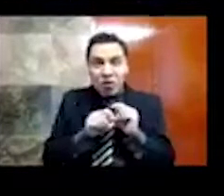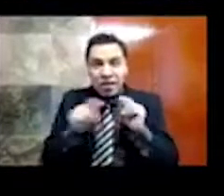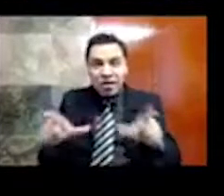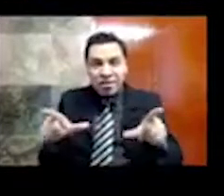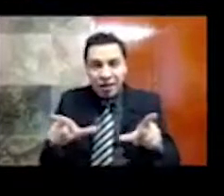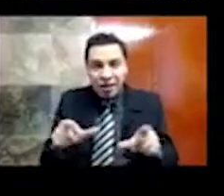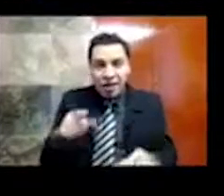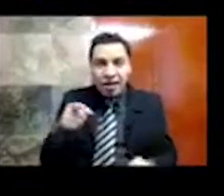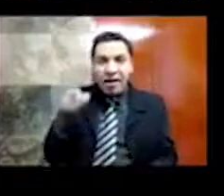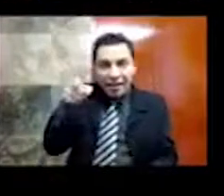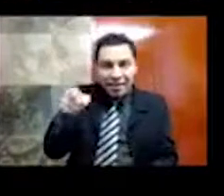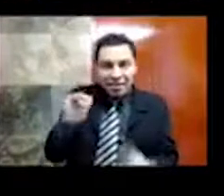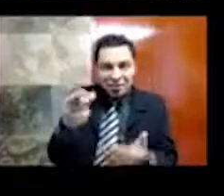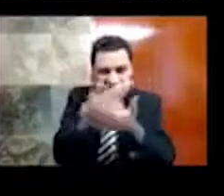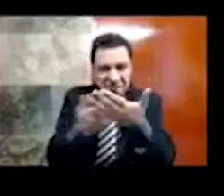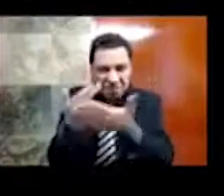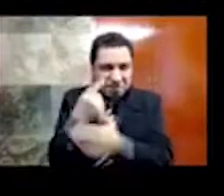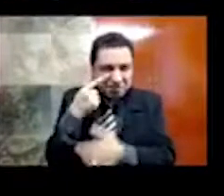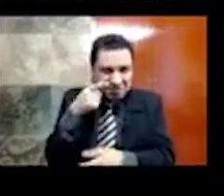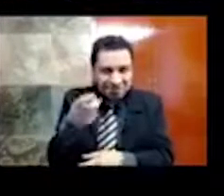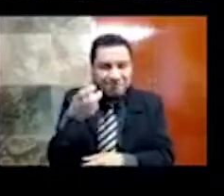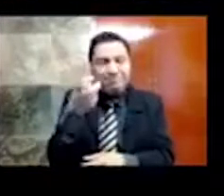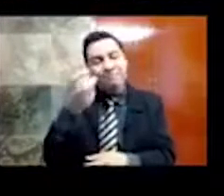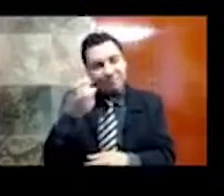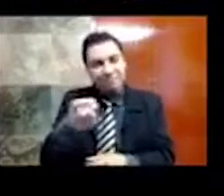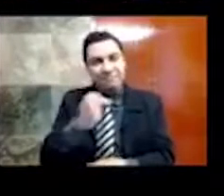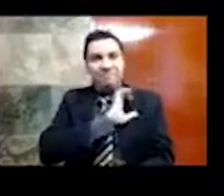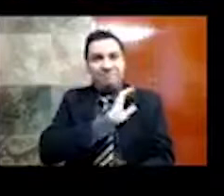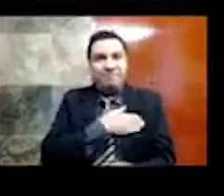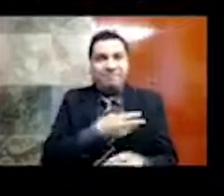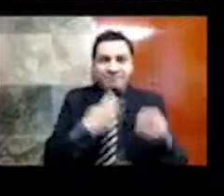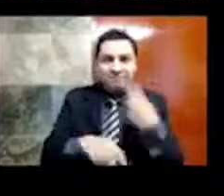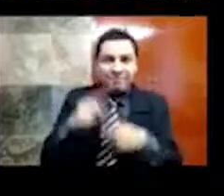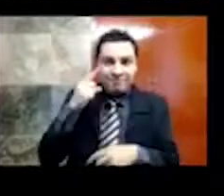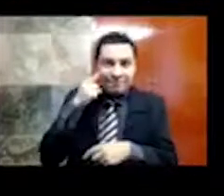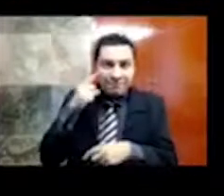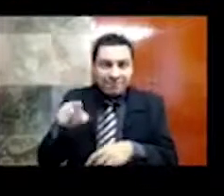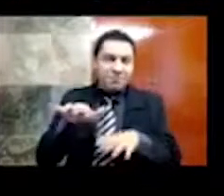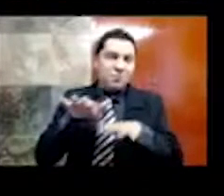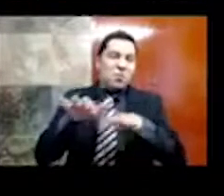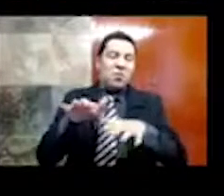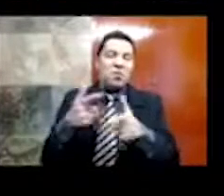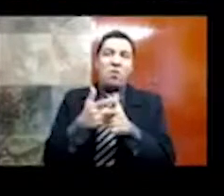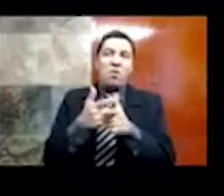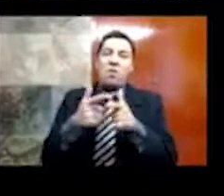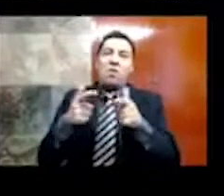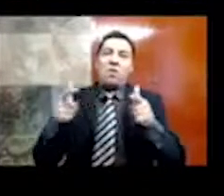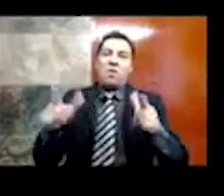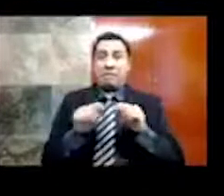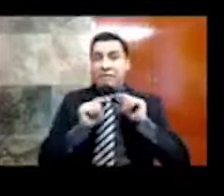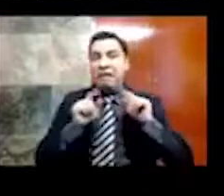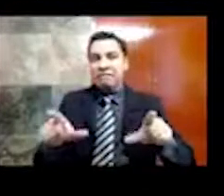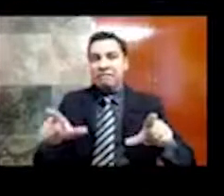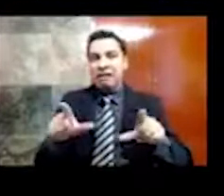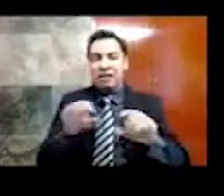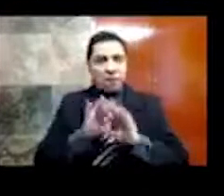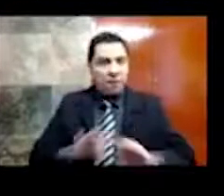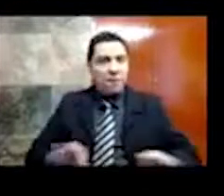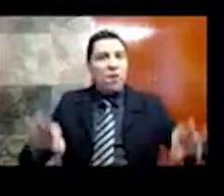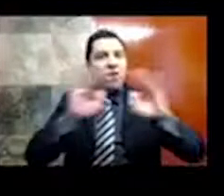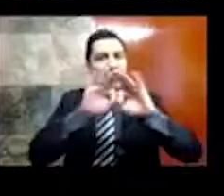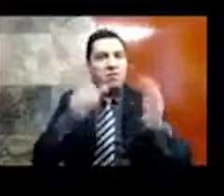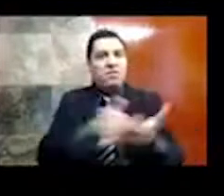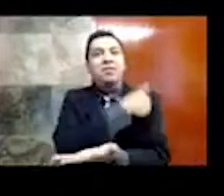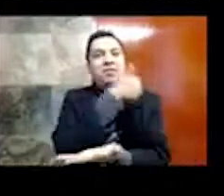que eran aliados de Tlaxcala. Pero bueno, aquí está la grandeza de Tlaxcala. No es espectacular como